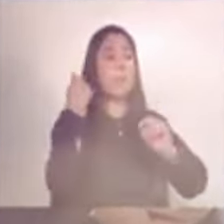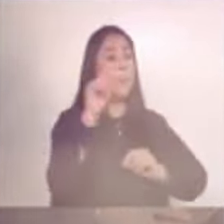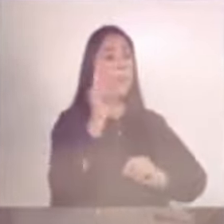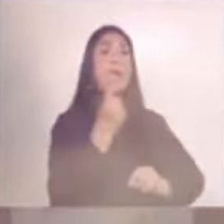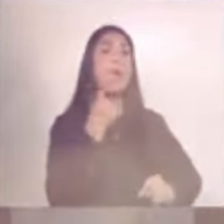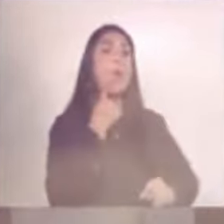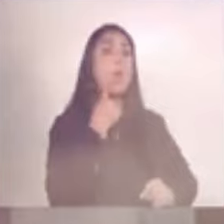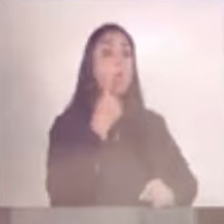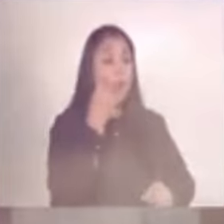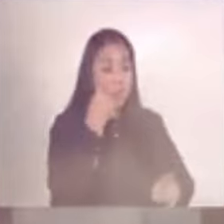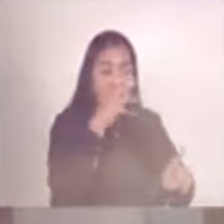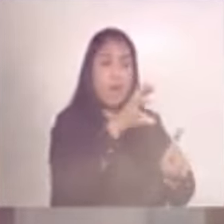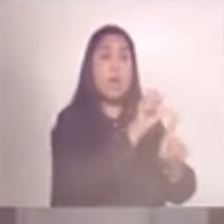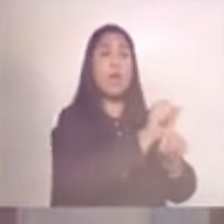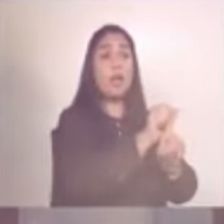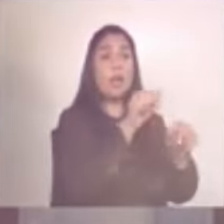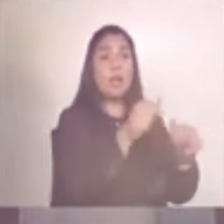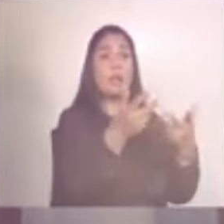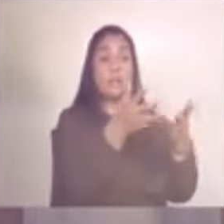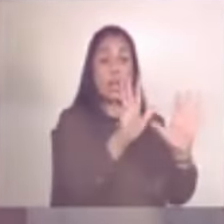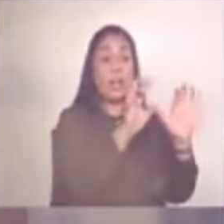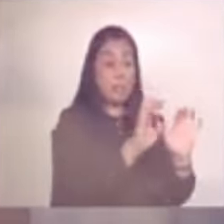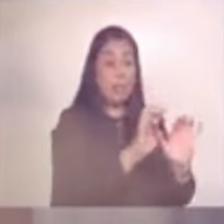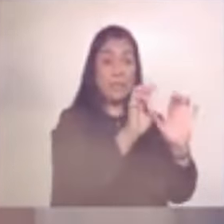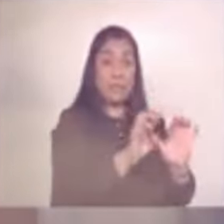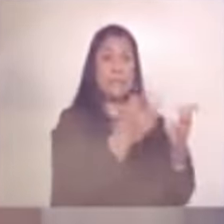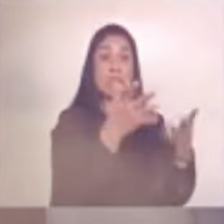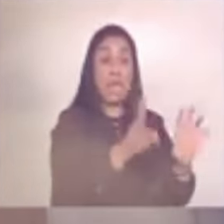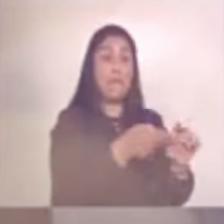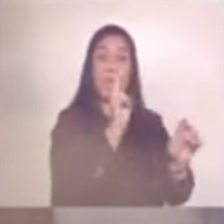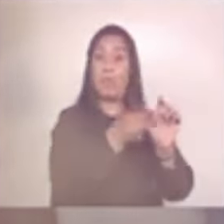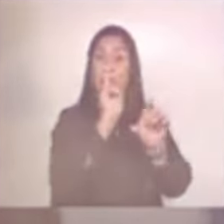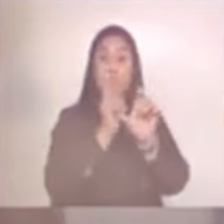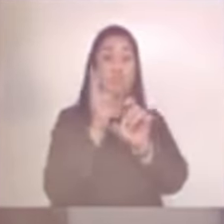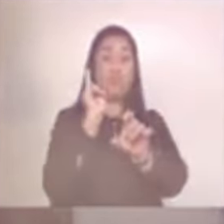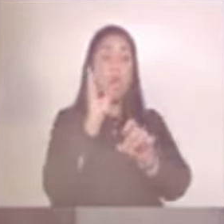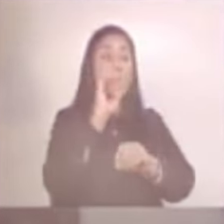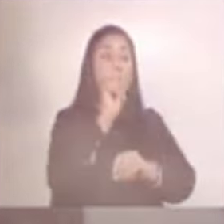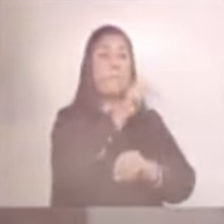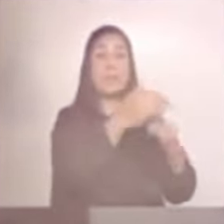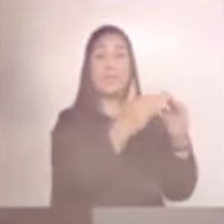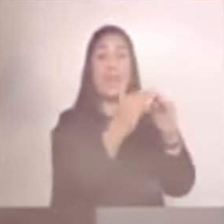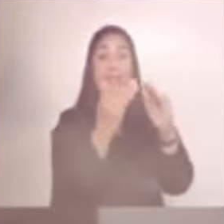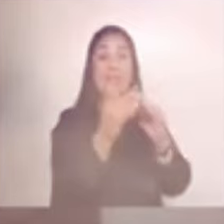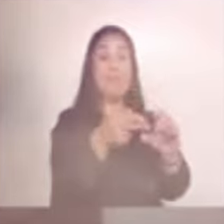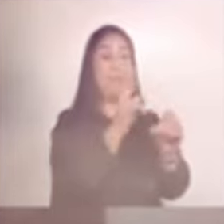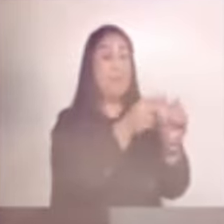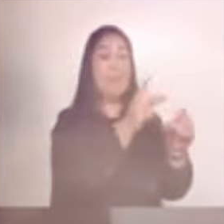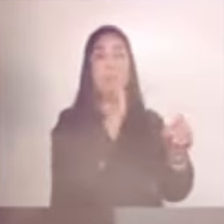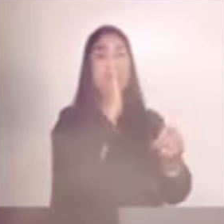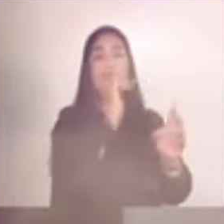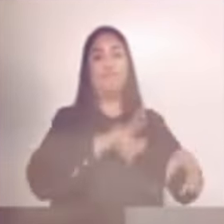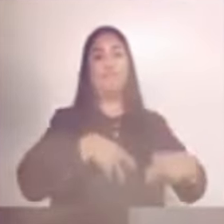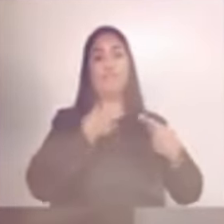también tomen en cuenta. Ya personas han abandonado sus hogares porque realmente ya no se puede vivir,